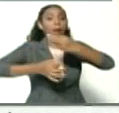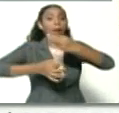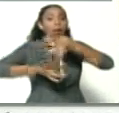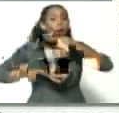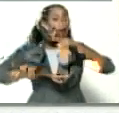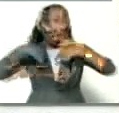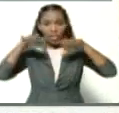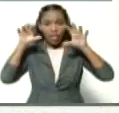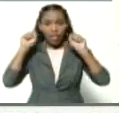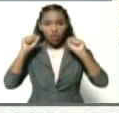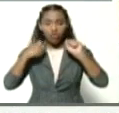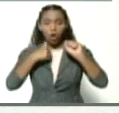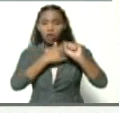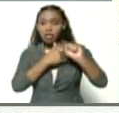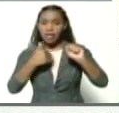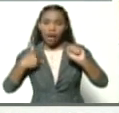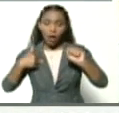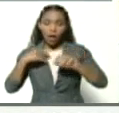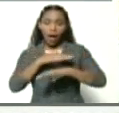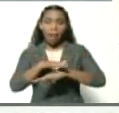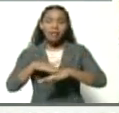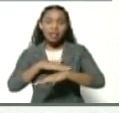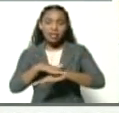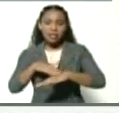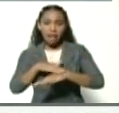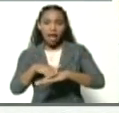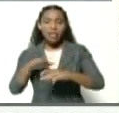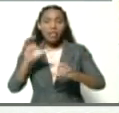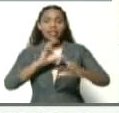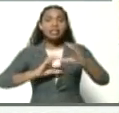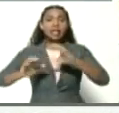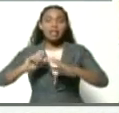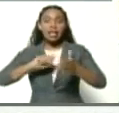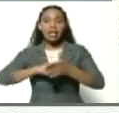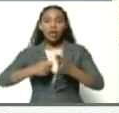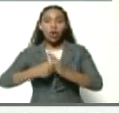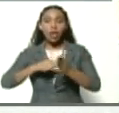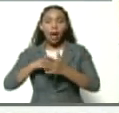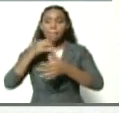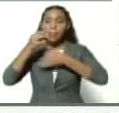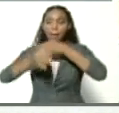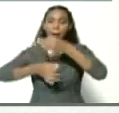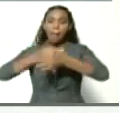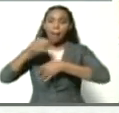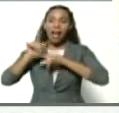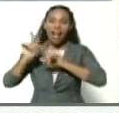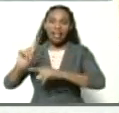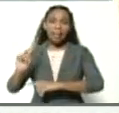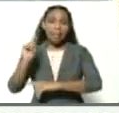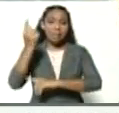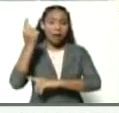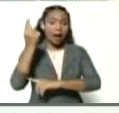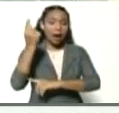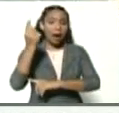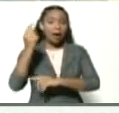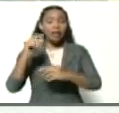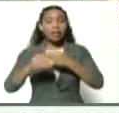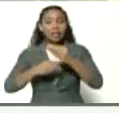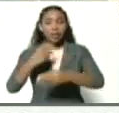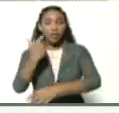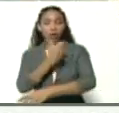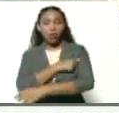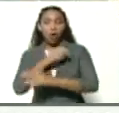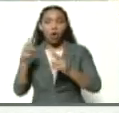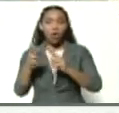entendido. Yo quisiera que nuestra ministra de Ciencia y Tecnología le explicara esto. Esta primera generación de vacunas que se